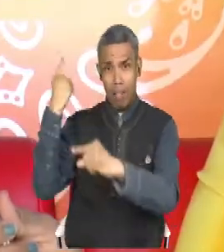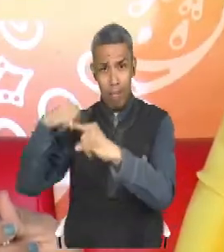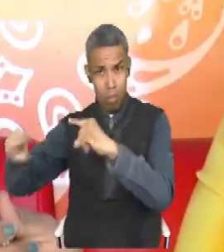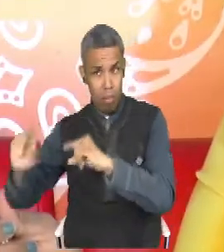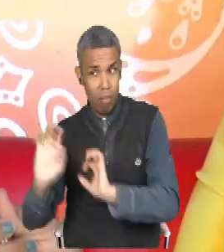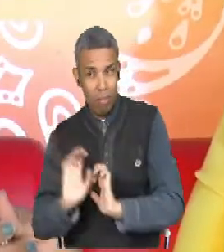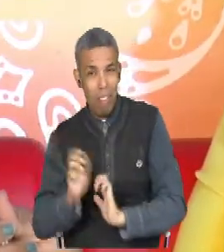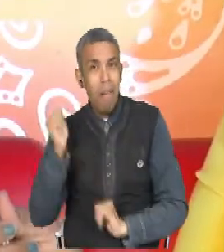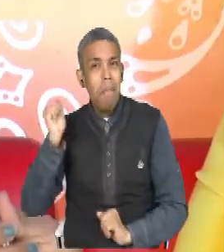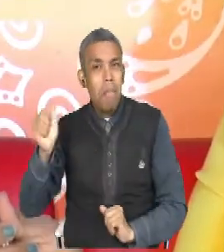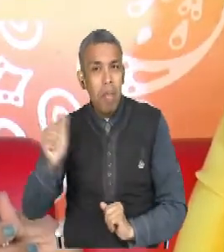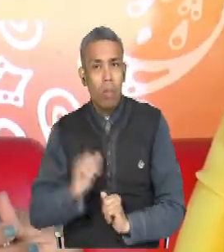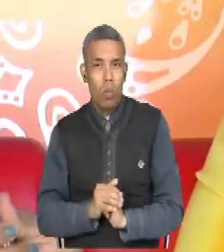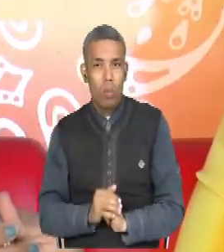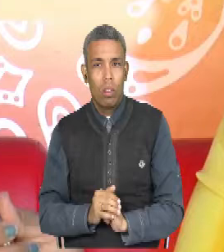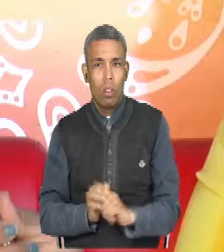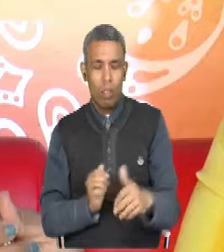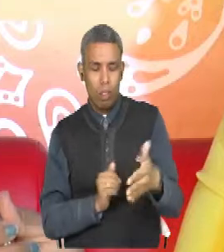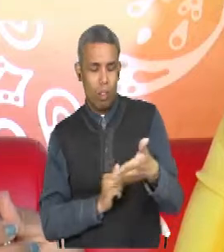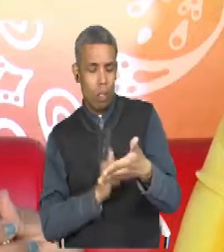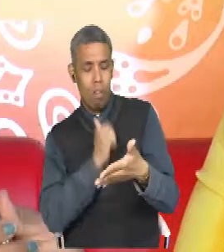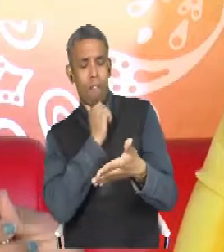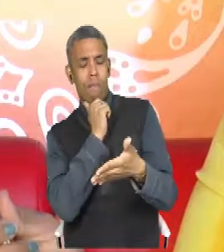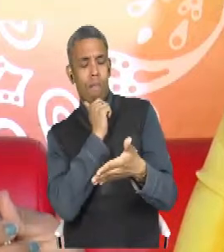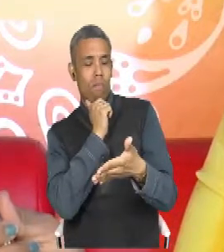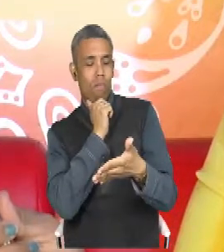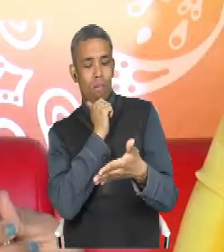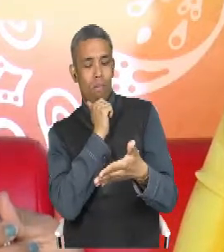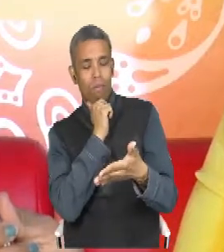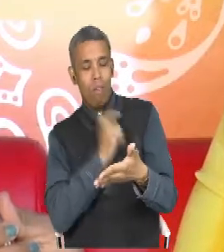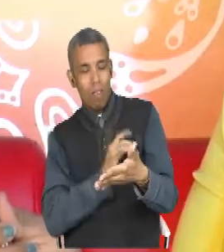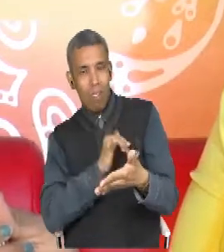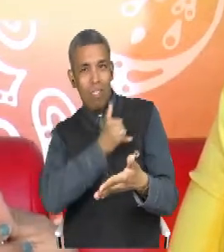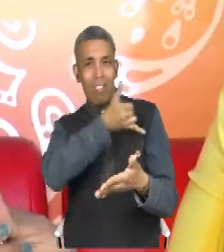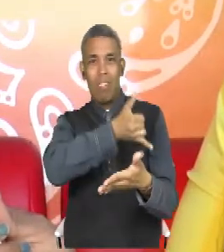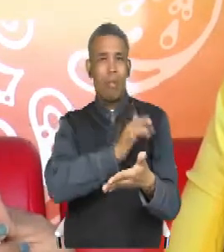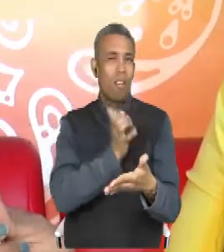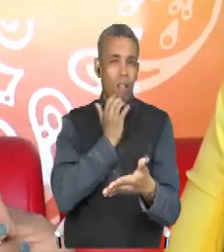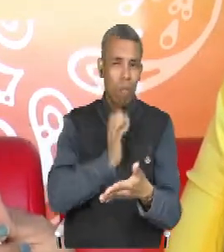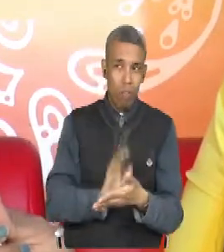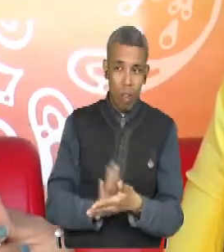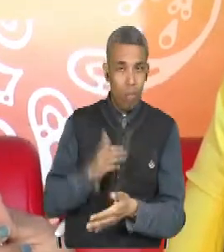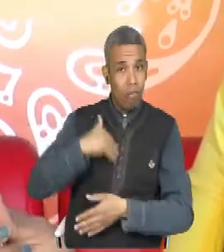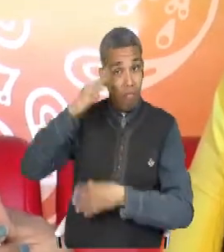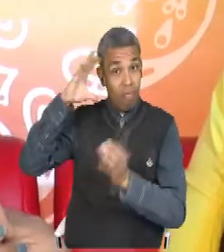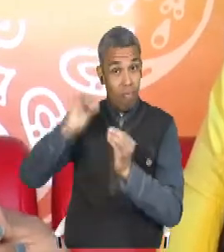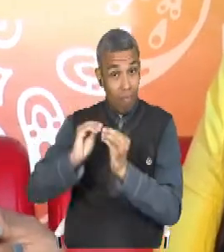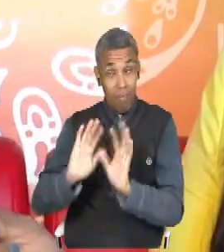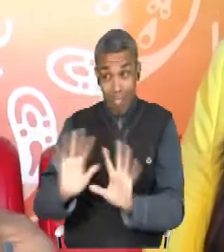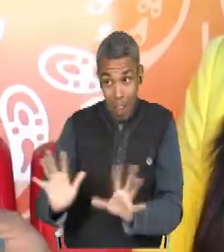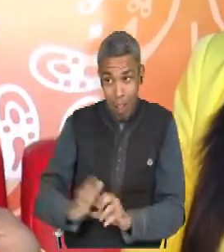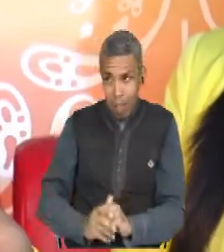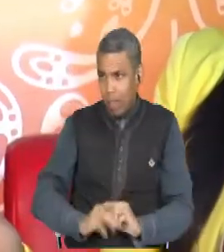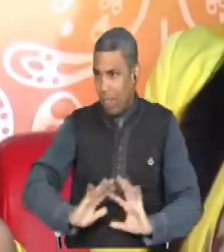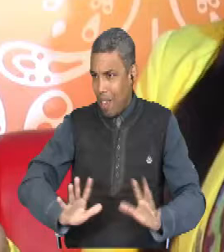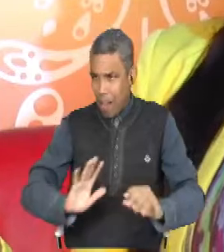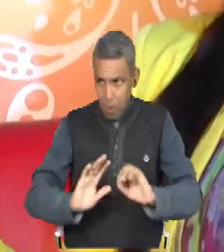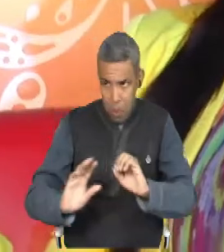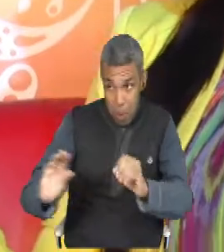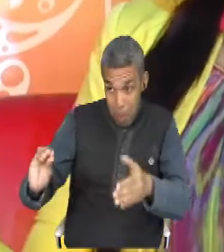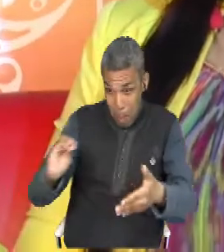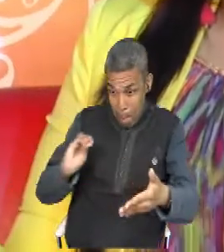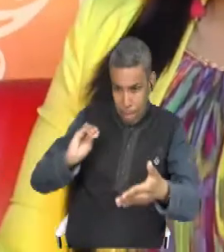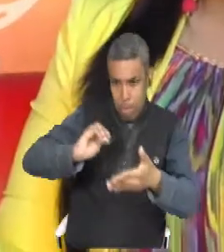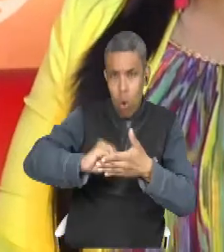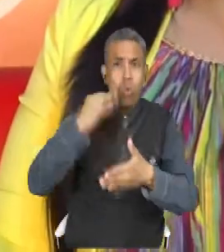seguridad de qué es lo que va a ver en sus redes sociales, y posteriormente sí empieza a salir al aire toda la comunicación, no solo en Facebook, sino en Instagram